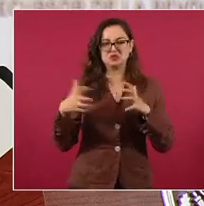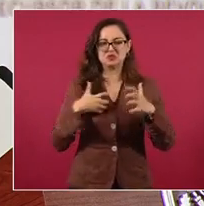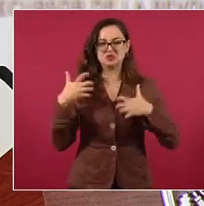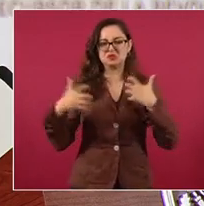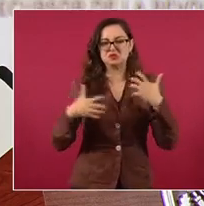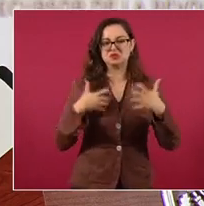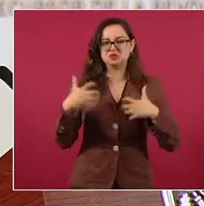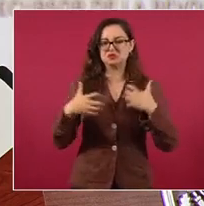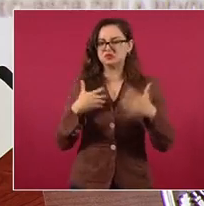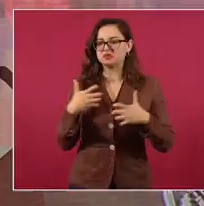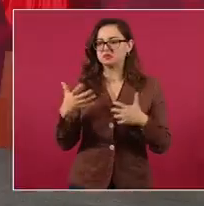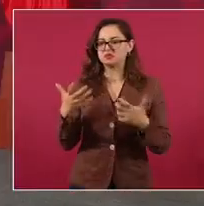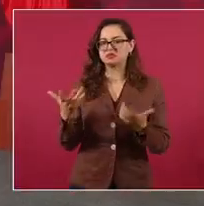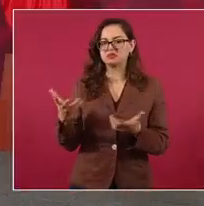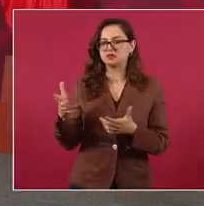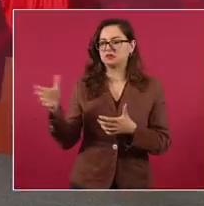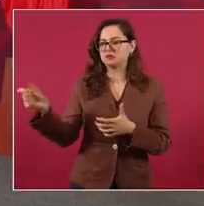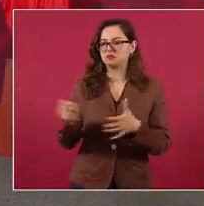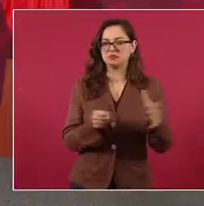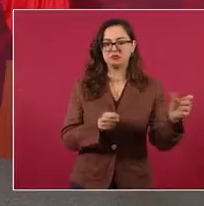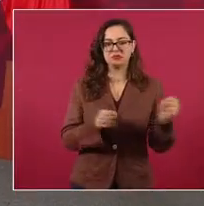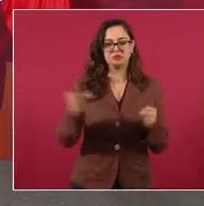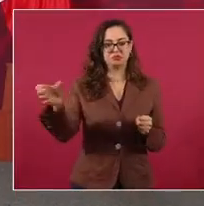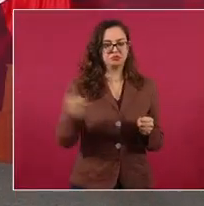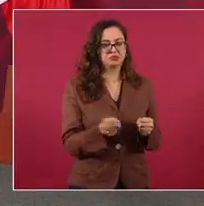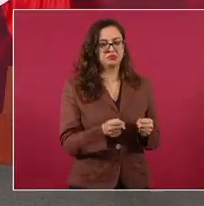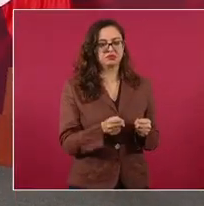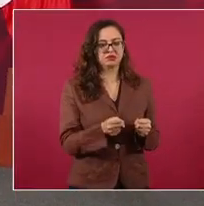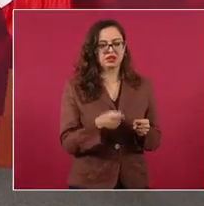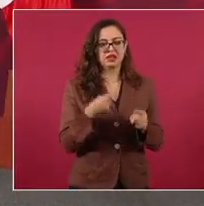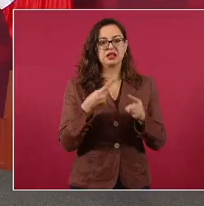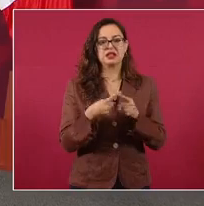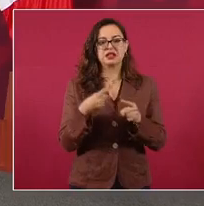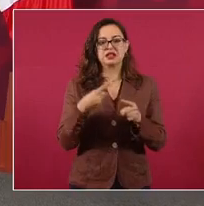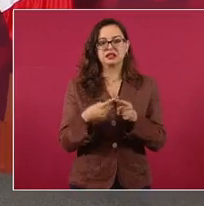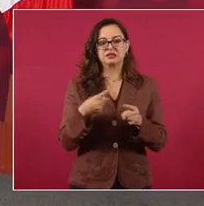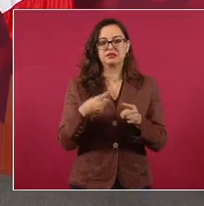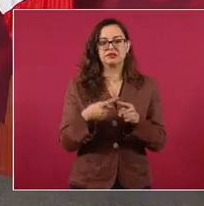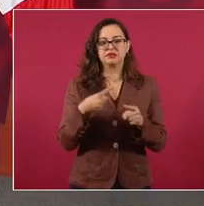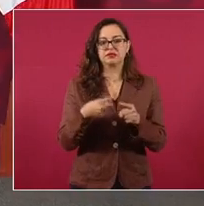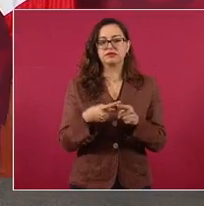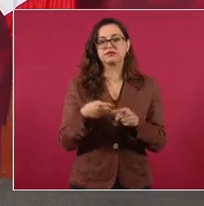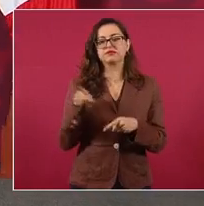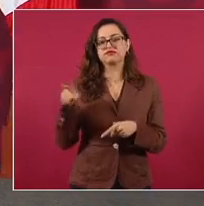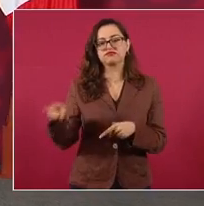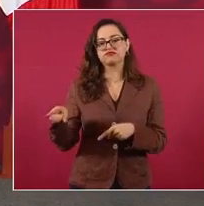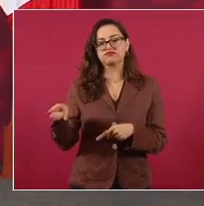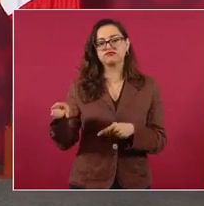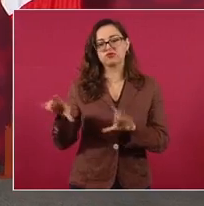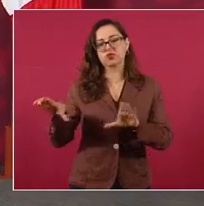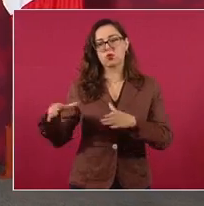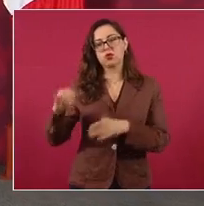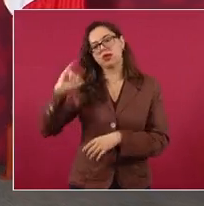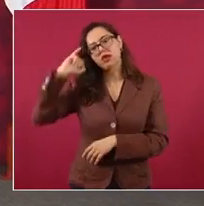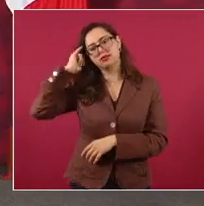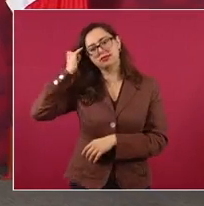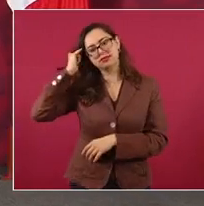deciden que van a ir a buscar a gente más violenta en las comunidades de Oaxaca.